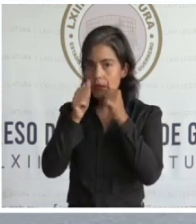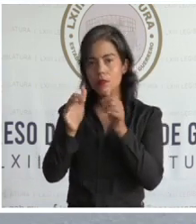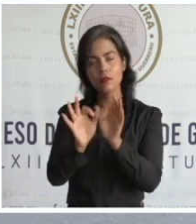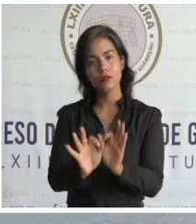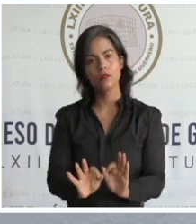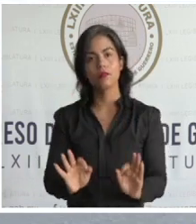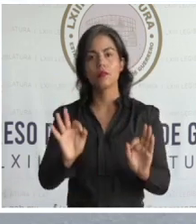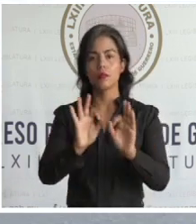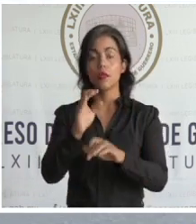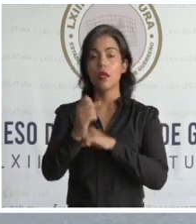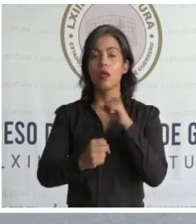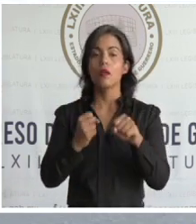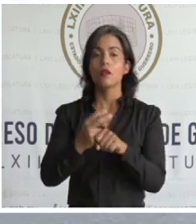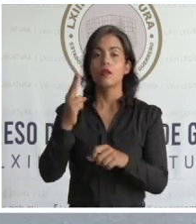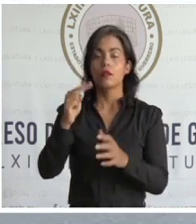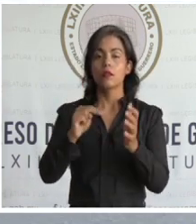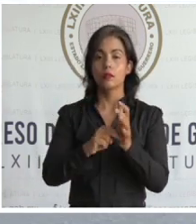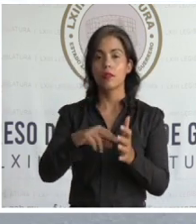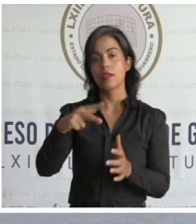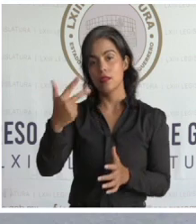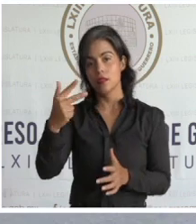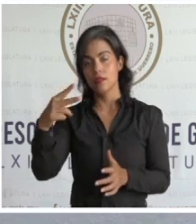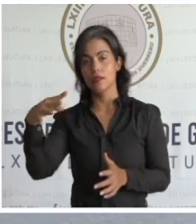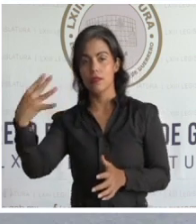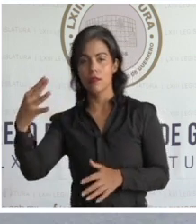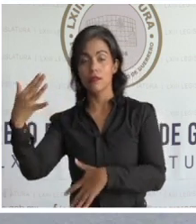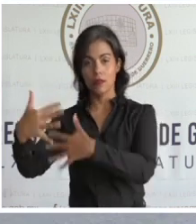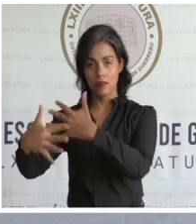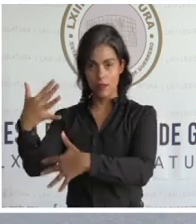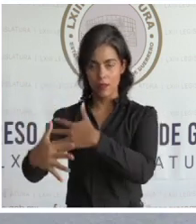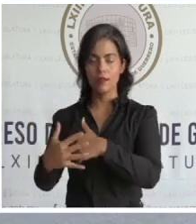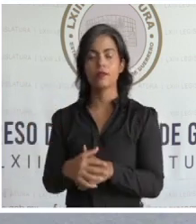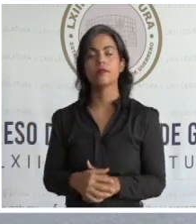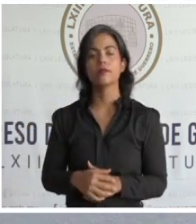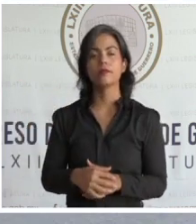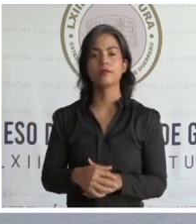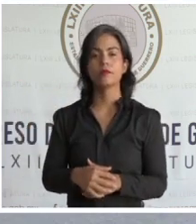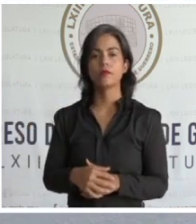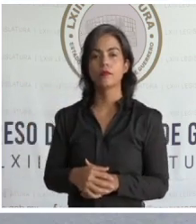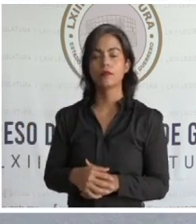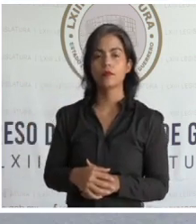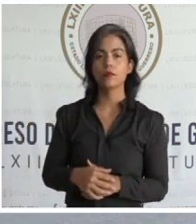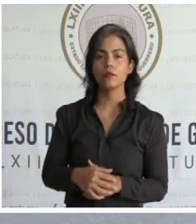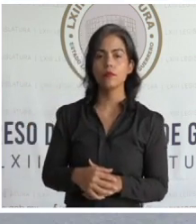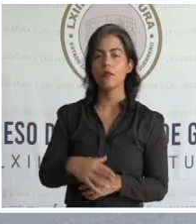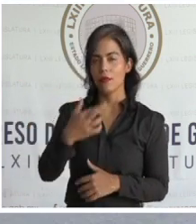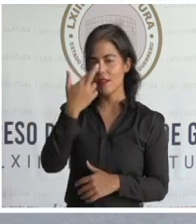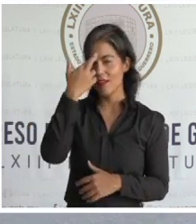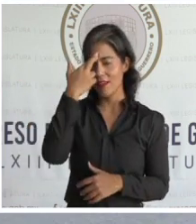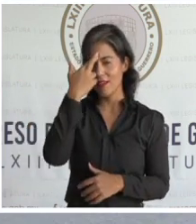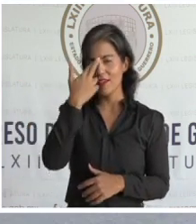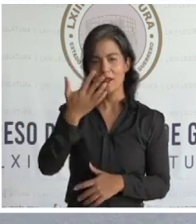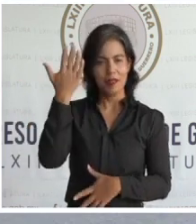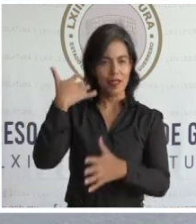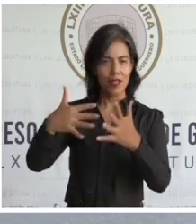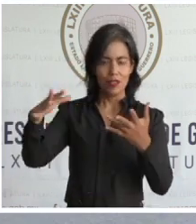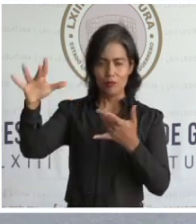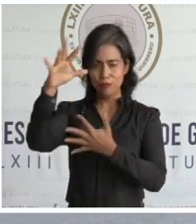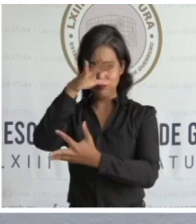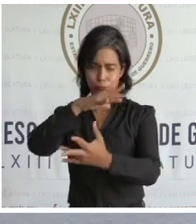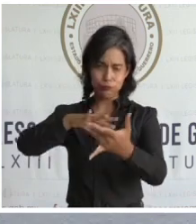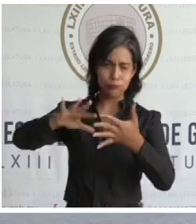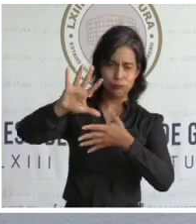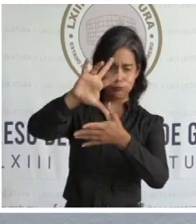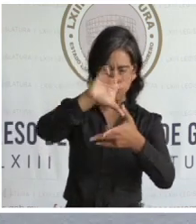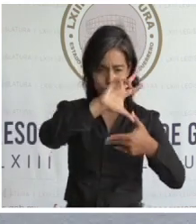2013, 2014 y 2015, derivado de los daños ocasionados por la tormenta tropical Manuel y